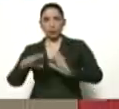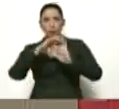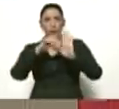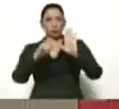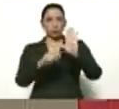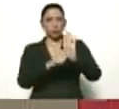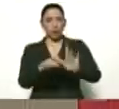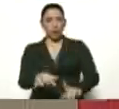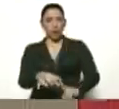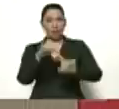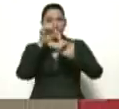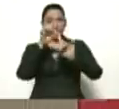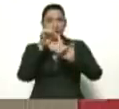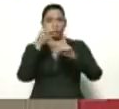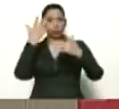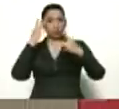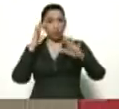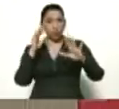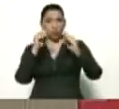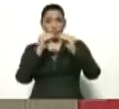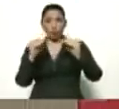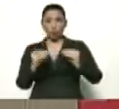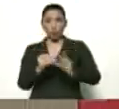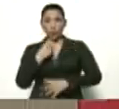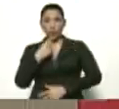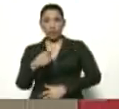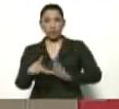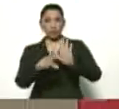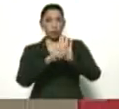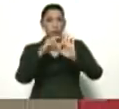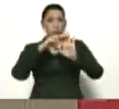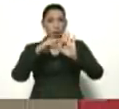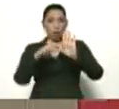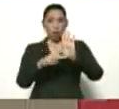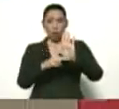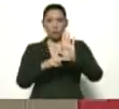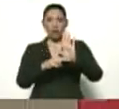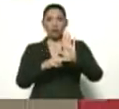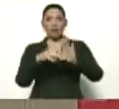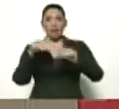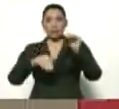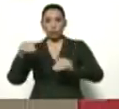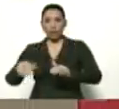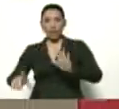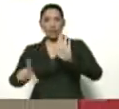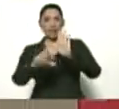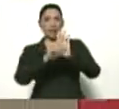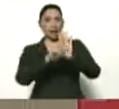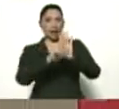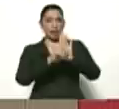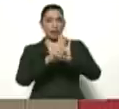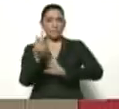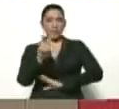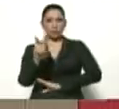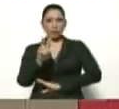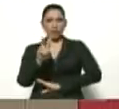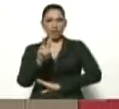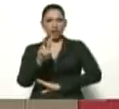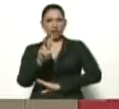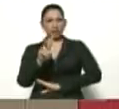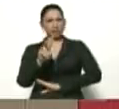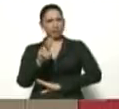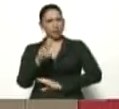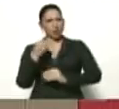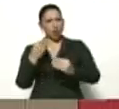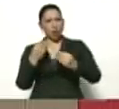electo según lo establecido en las normas electorales y legales de venezuela ponerle precio a su cabeza el